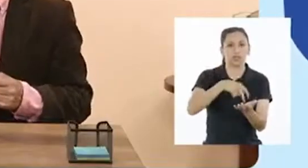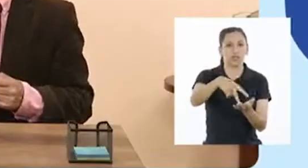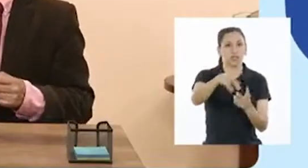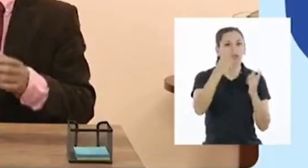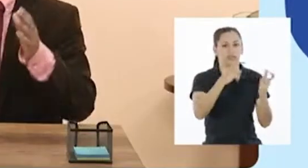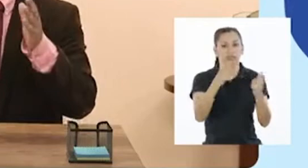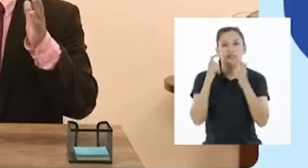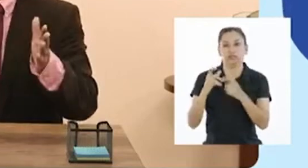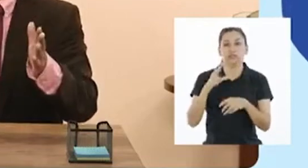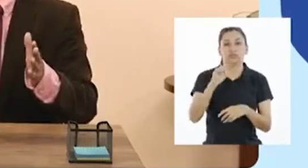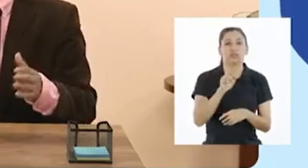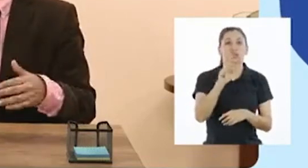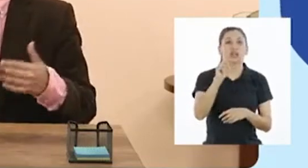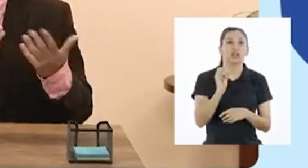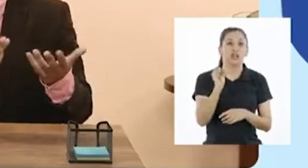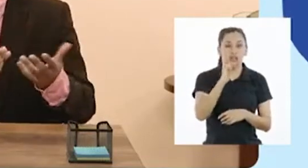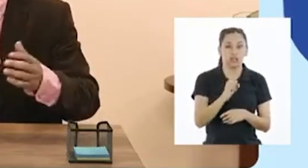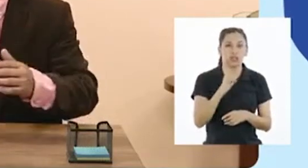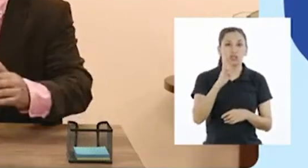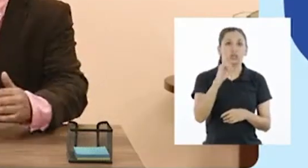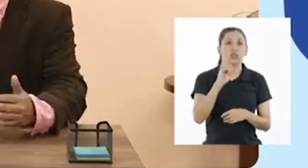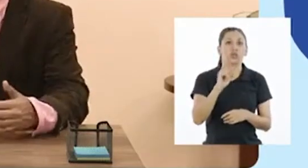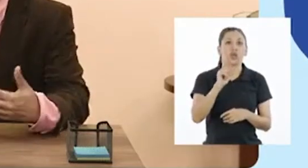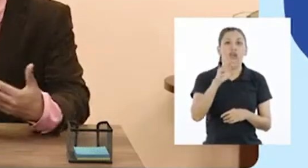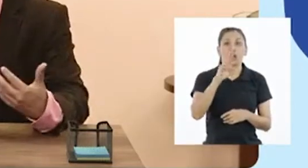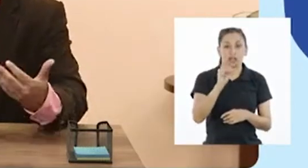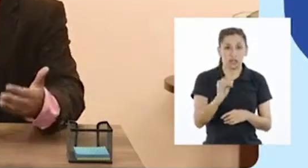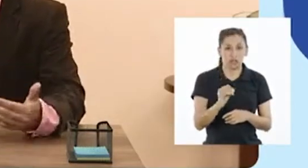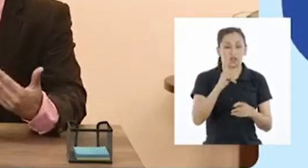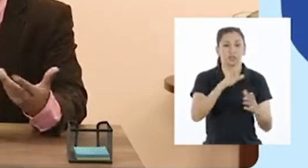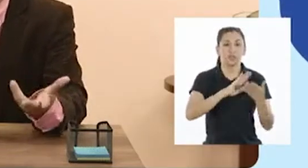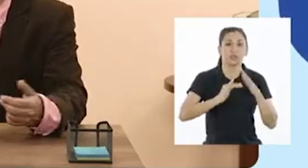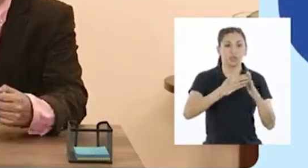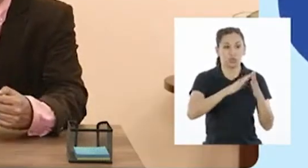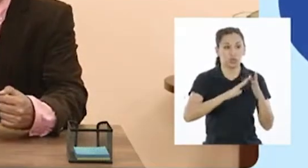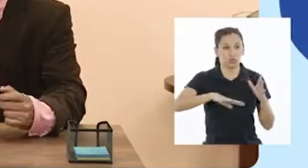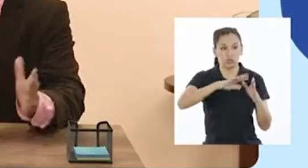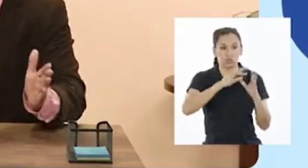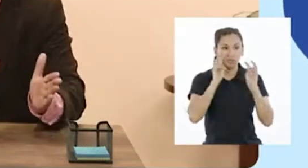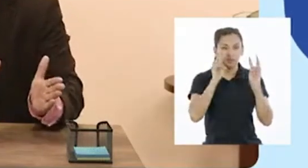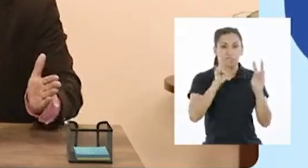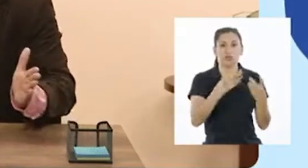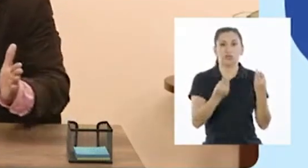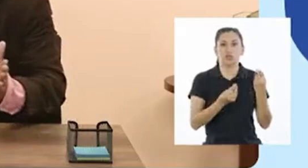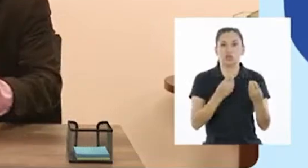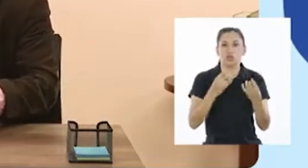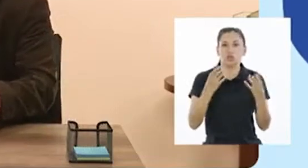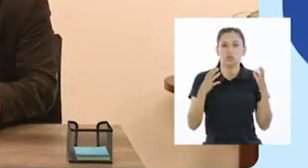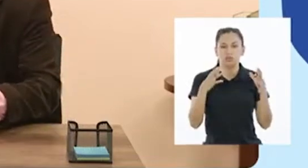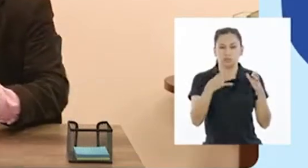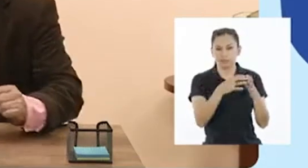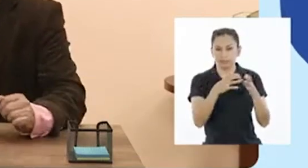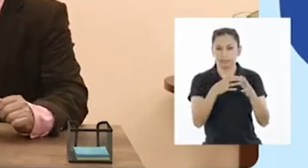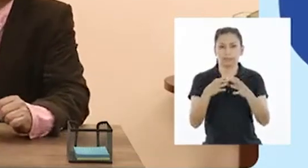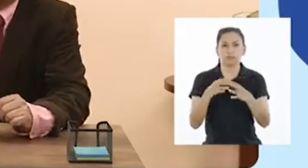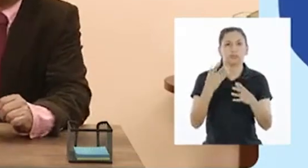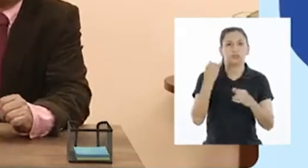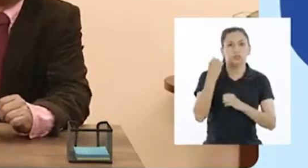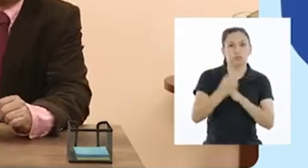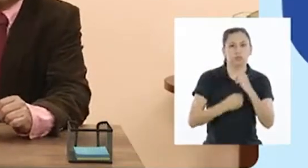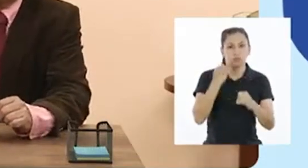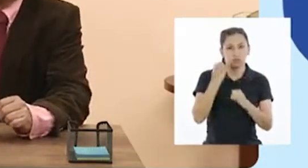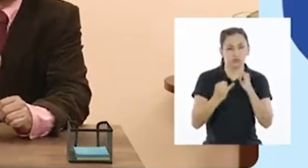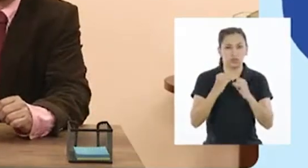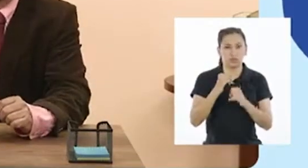datos aportados por Carlos Reina y Eduardo Toche, la percepción de la población limeña sobre la inseguridad ciudadana durante